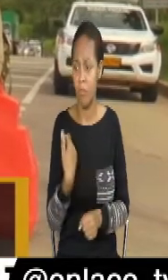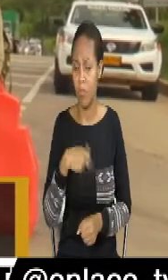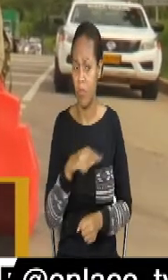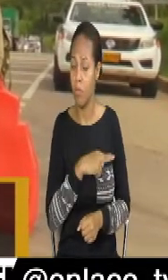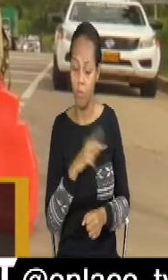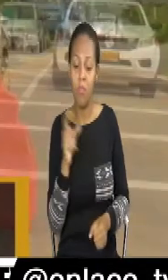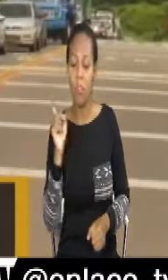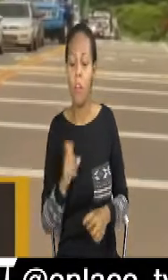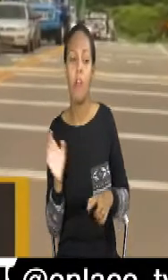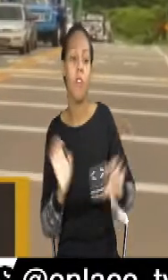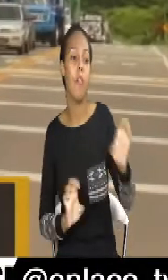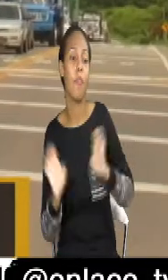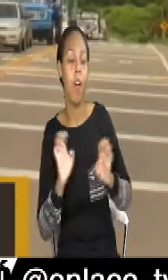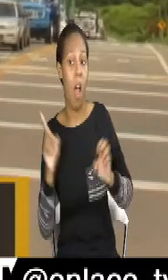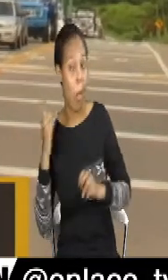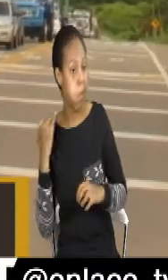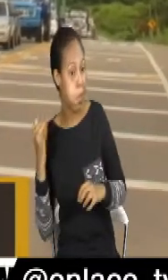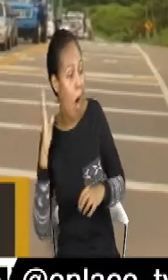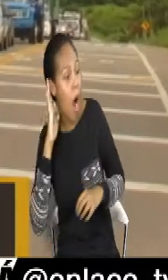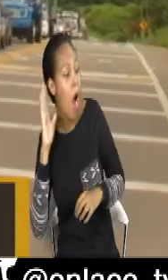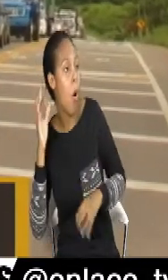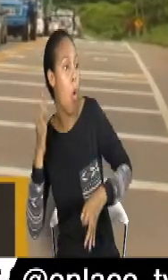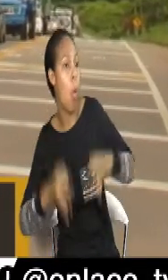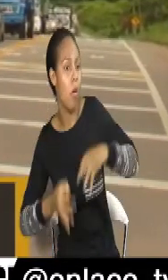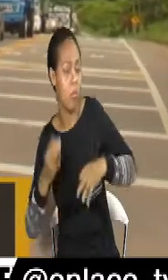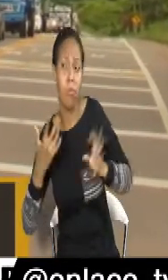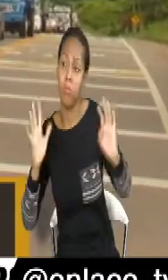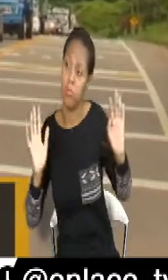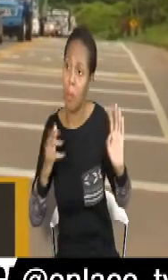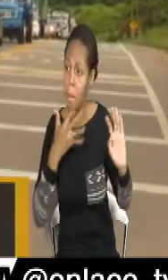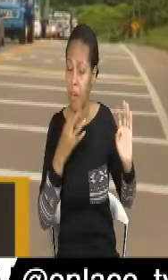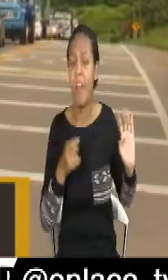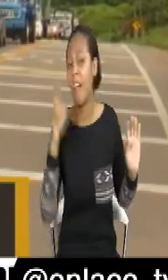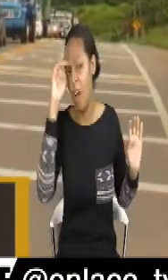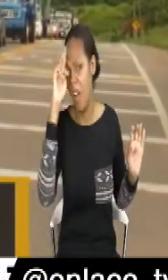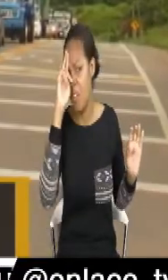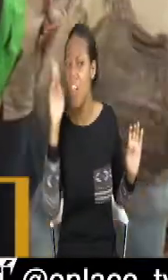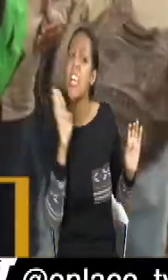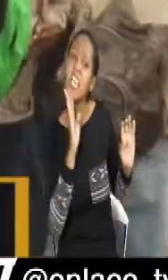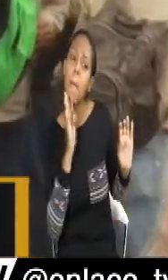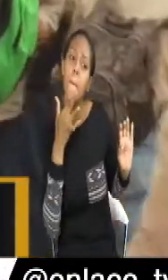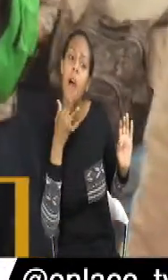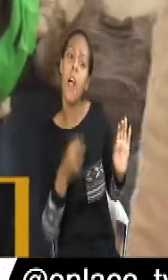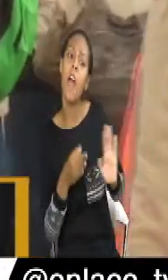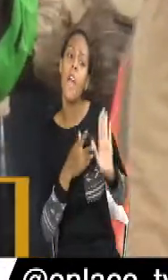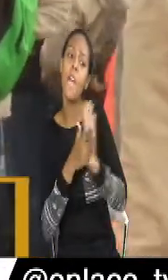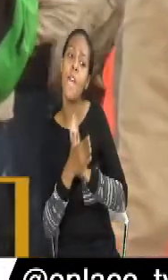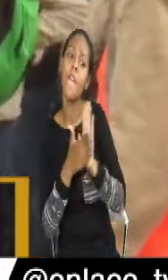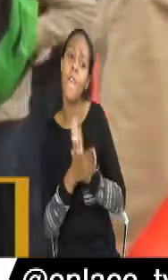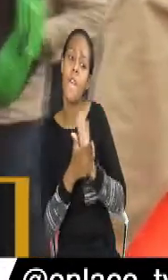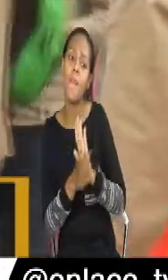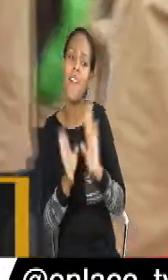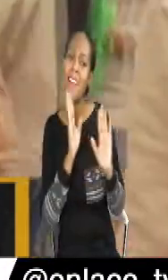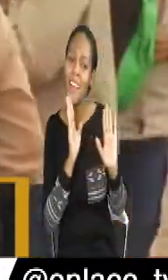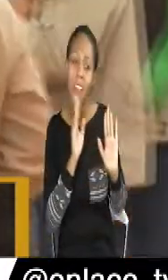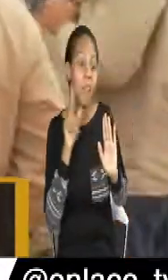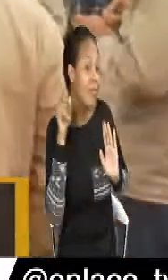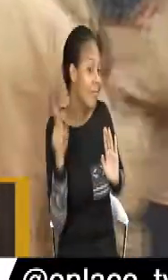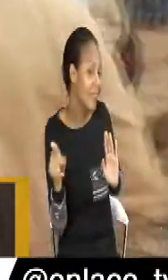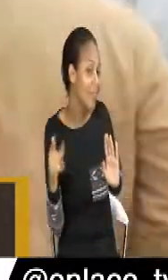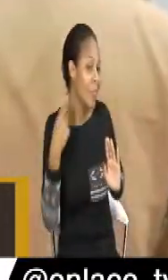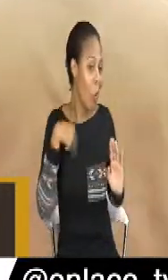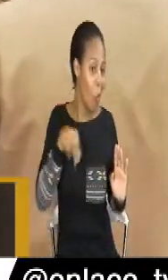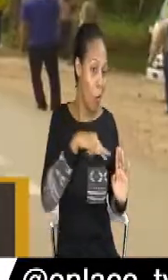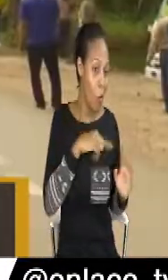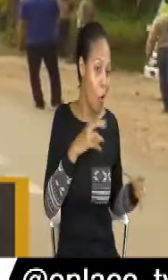hacerlo para ver quién tiene la razón, si ellos o nosotros, pero muy seguramente la razón la tiene la organización sindical